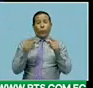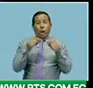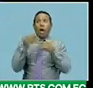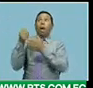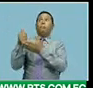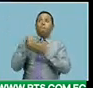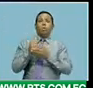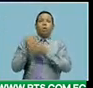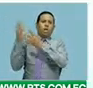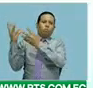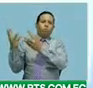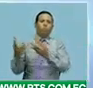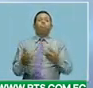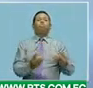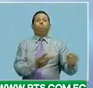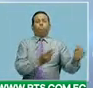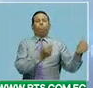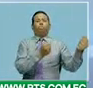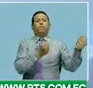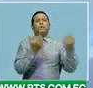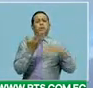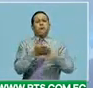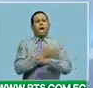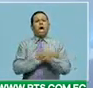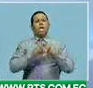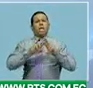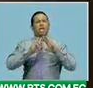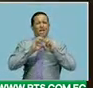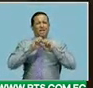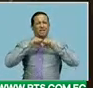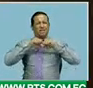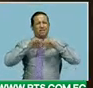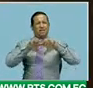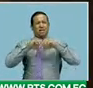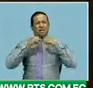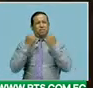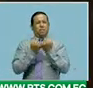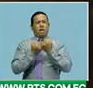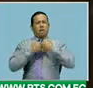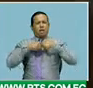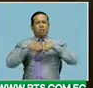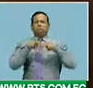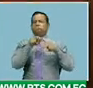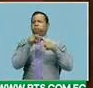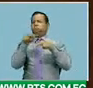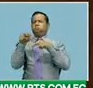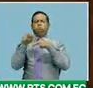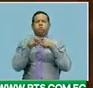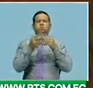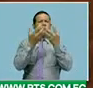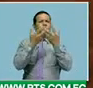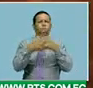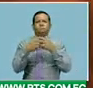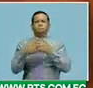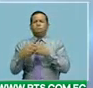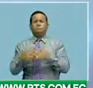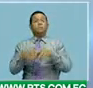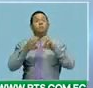de aquí lo antes posible. En redes sociales se daba a conocer la magnitud del incendio. En la cartonera, mira, ahí está